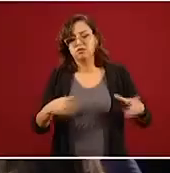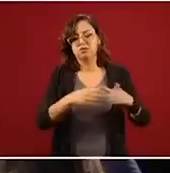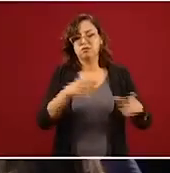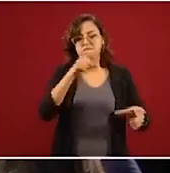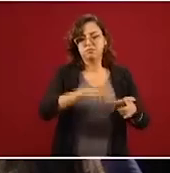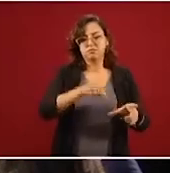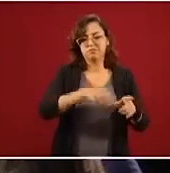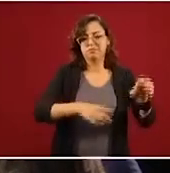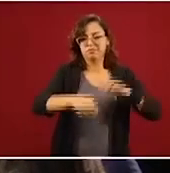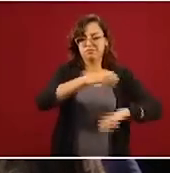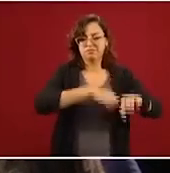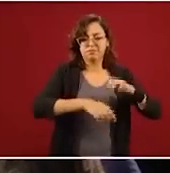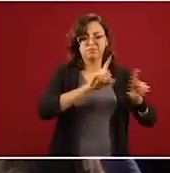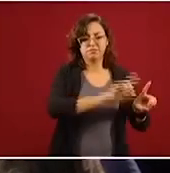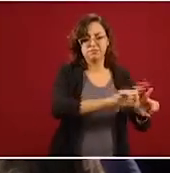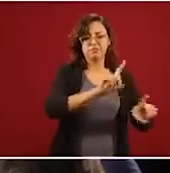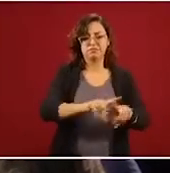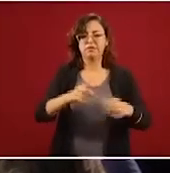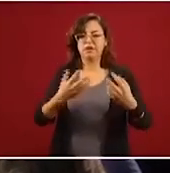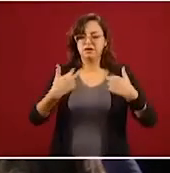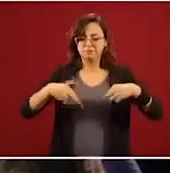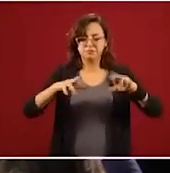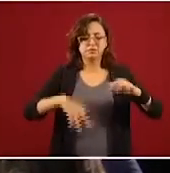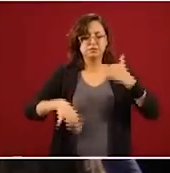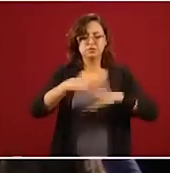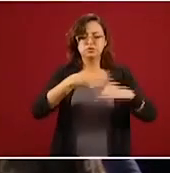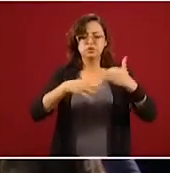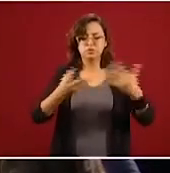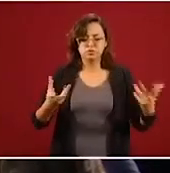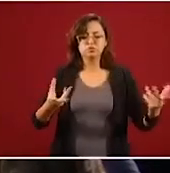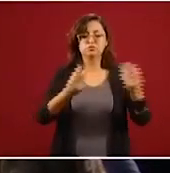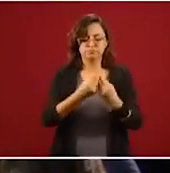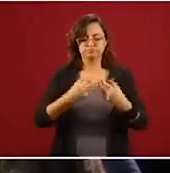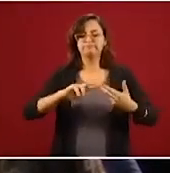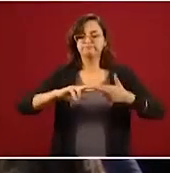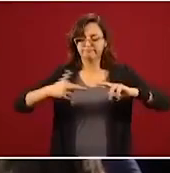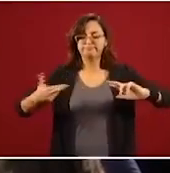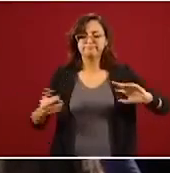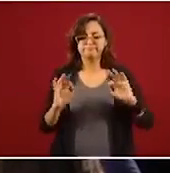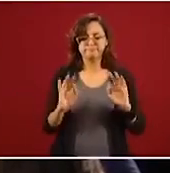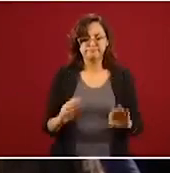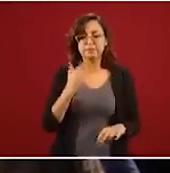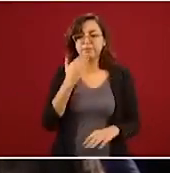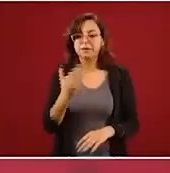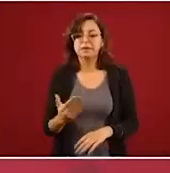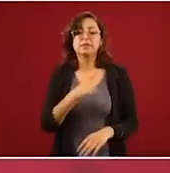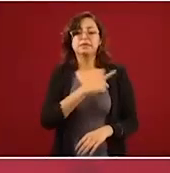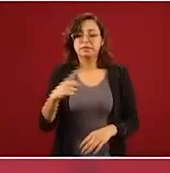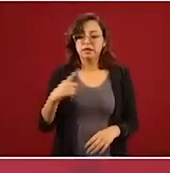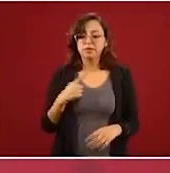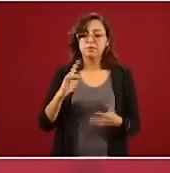con todos los representantes llevamos muy buena relación. Yo tengo incluso que